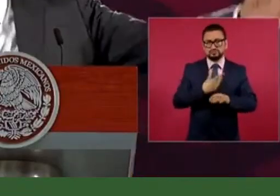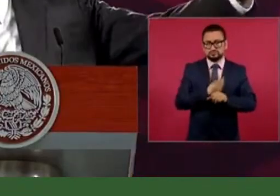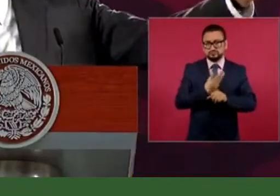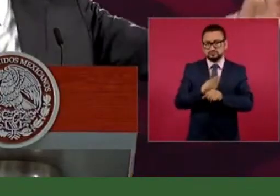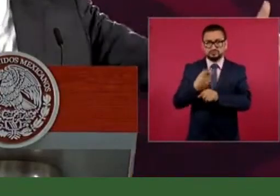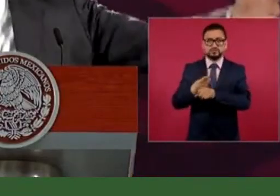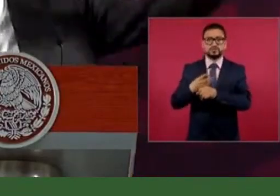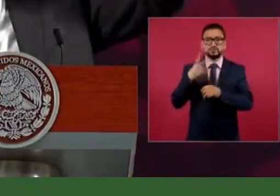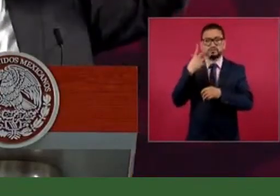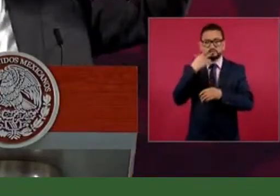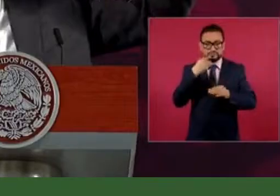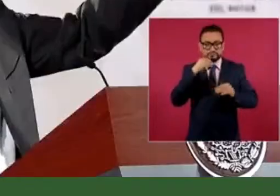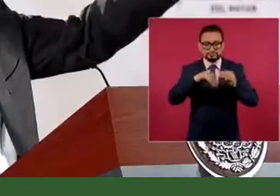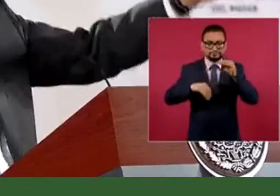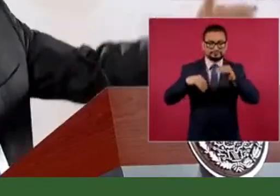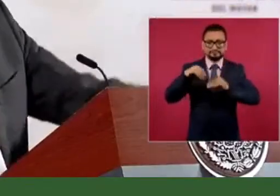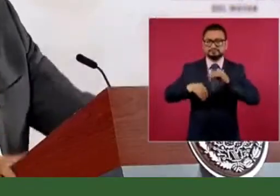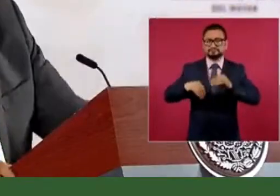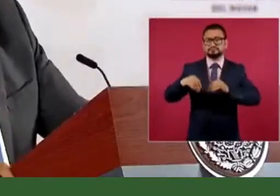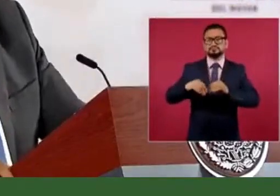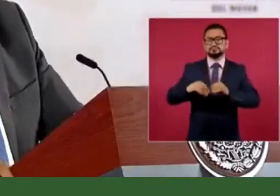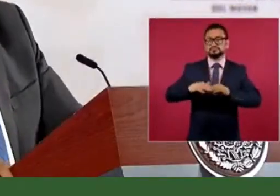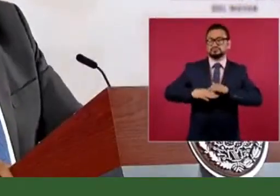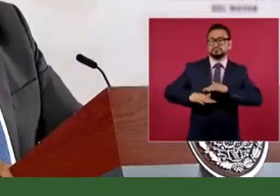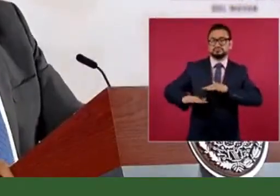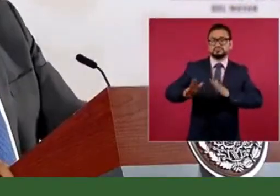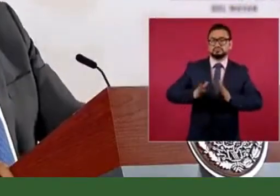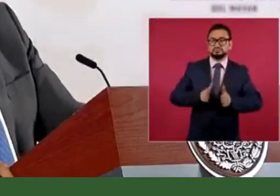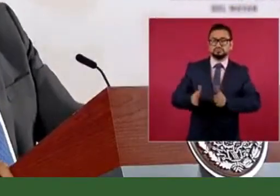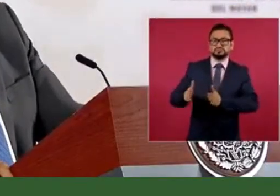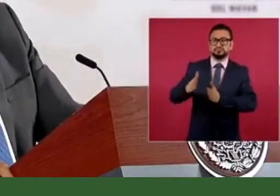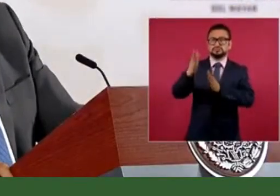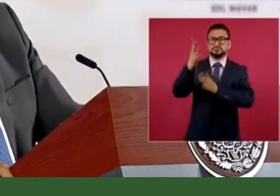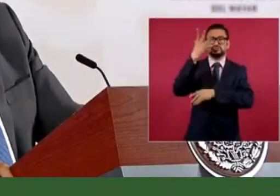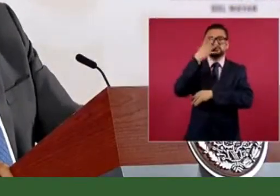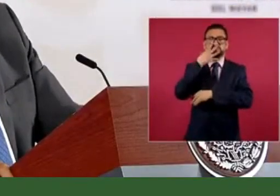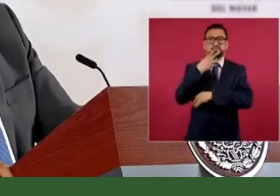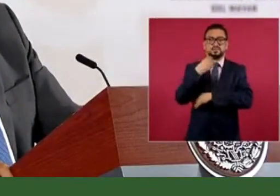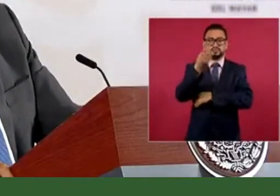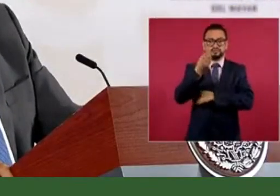adornos. Son caminos bellísimos,